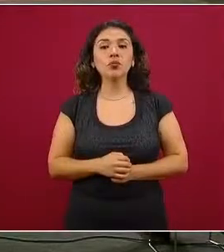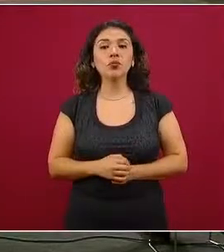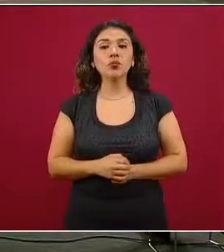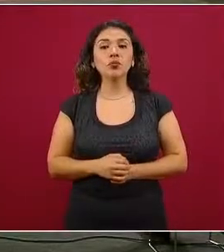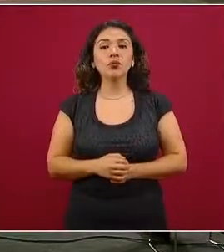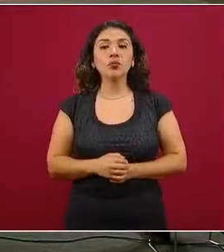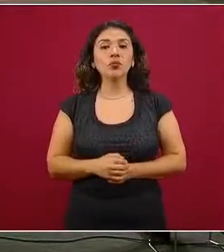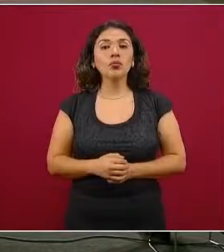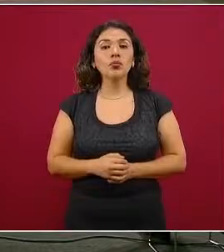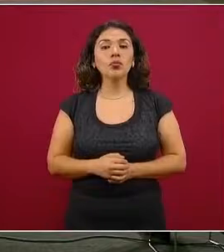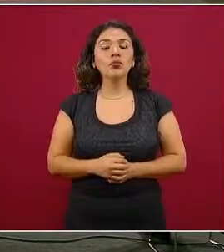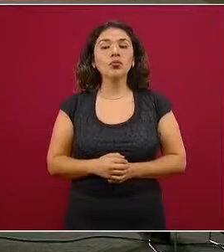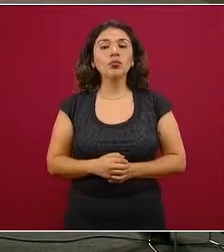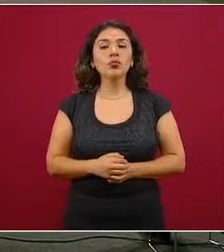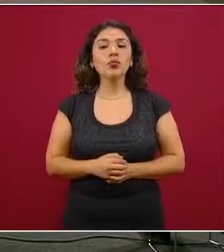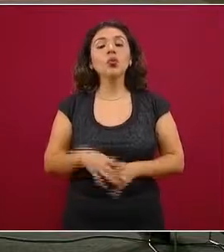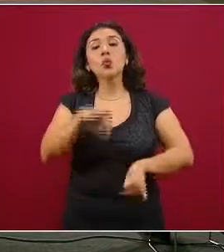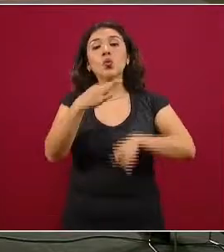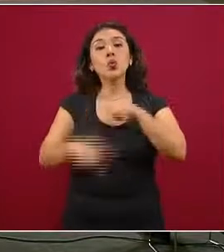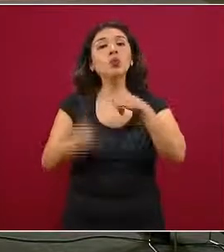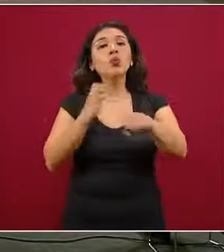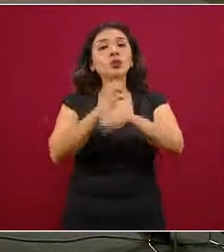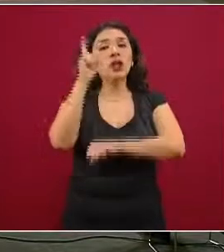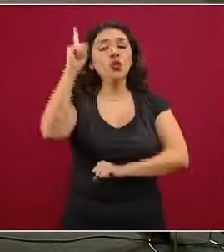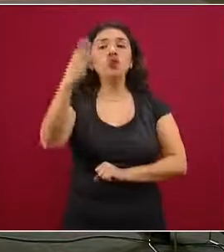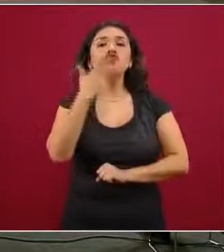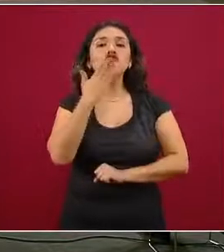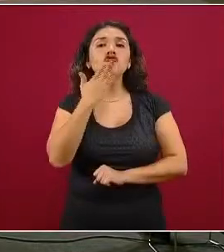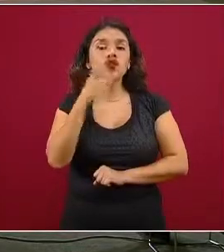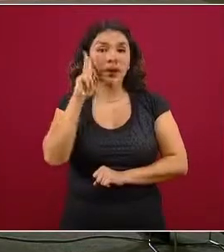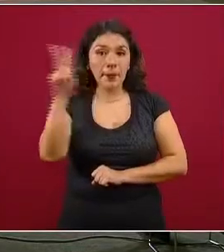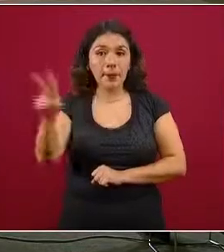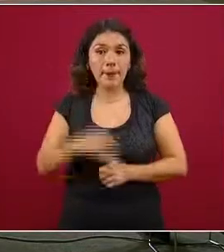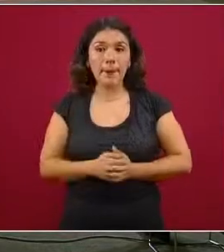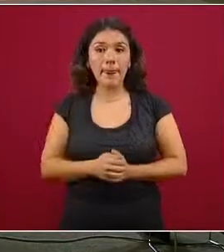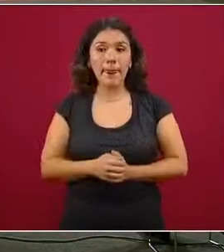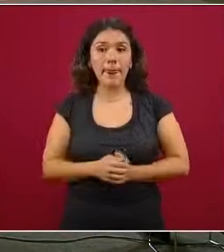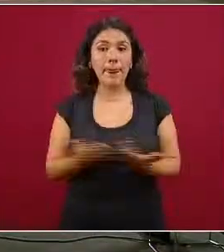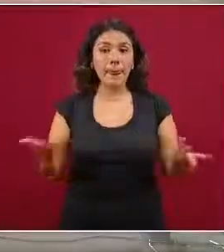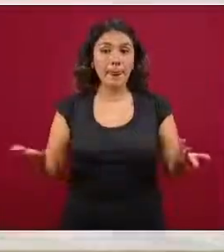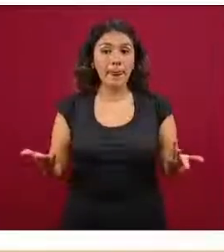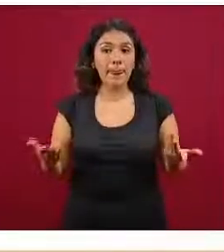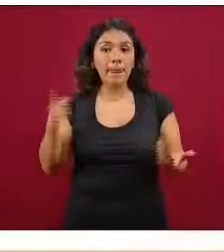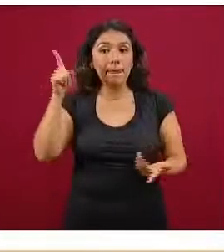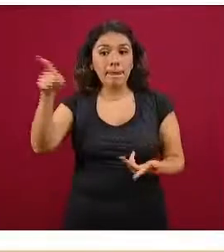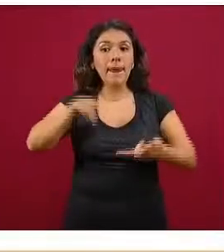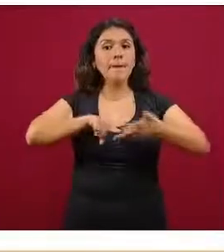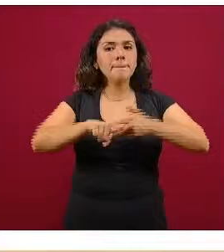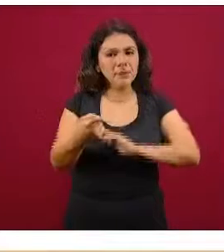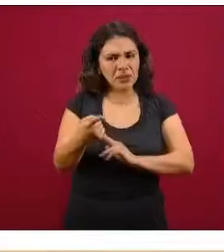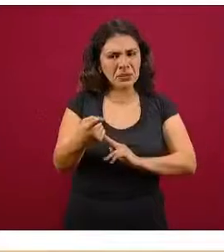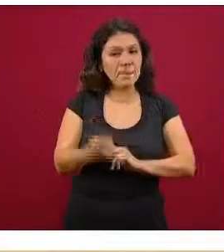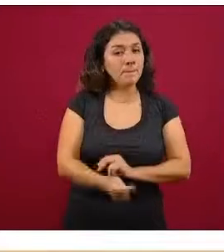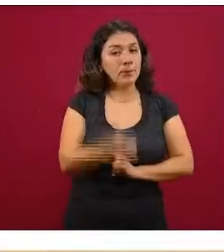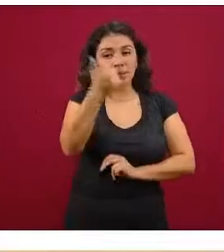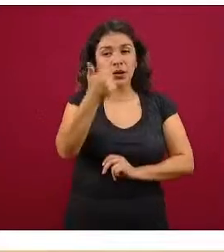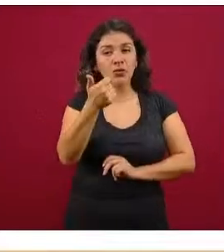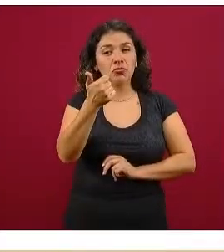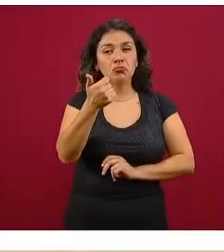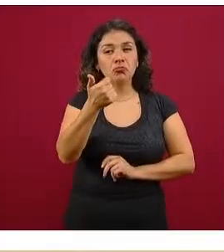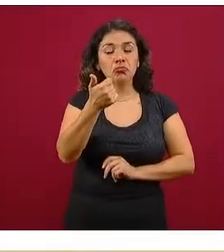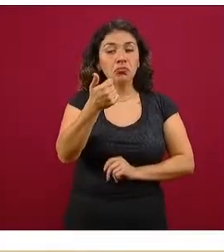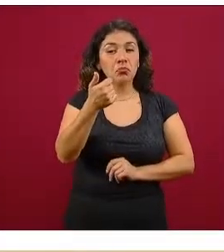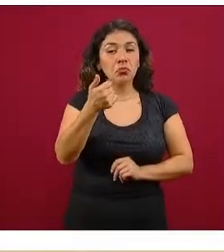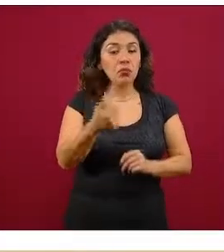último estado, que es el de Sonora. Aquí también podemos ver, Sonora inicia con sus primeros casos casi 2-3